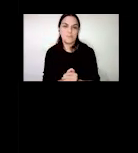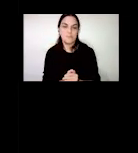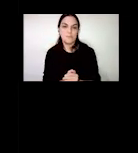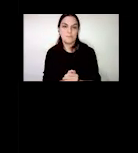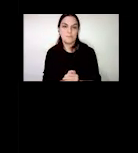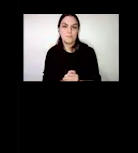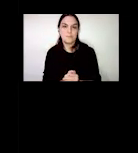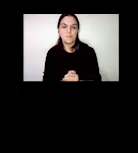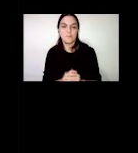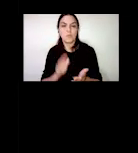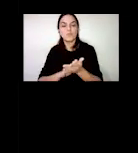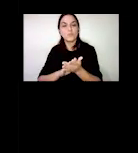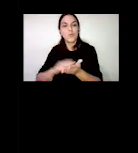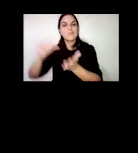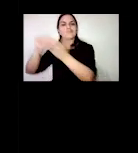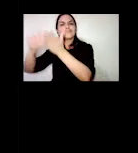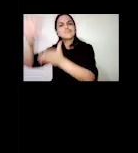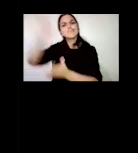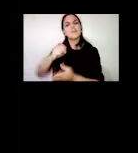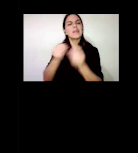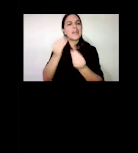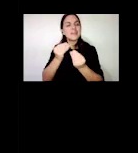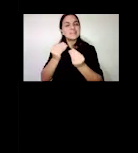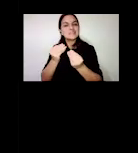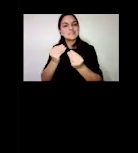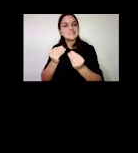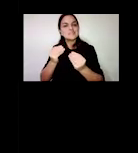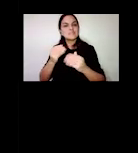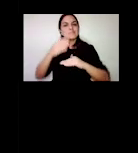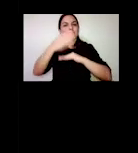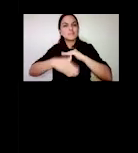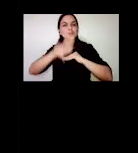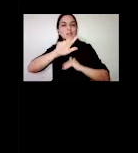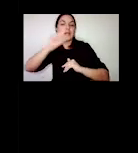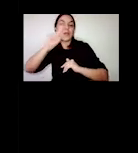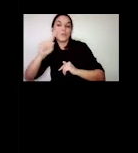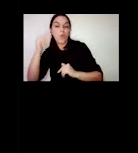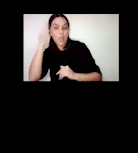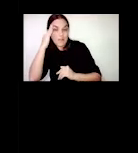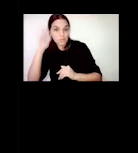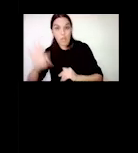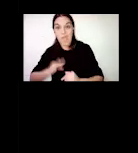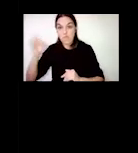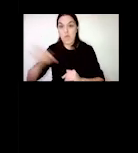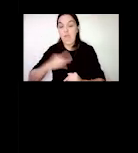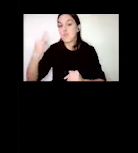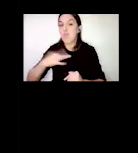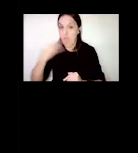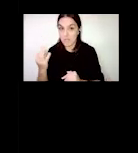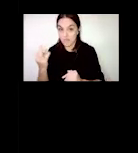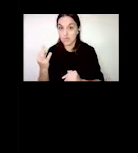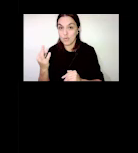la repatriación? Es el ingreso hasta el 31 de marzo de cada año de un monto que no puede ser inferior